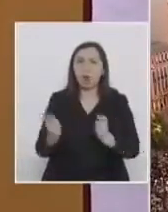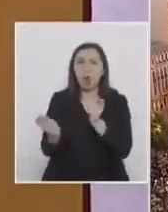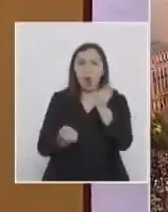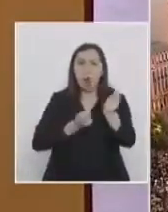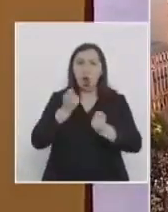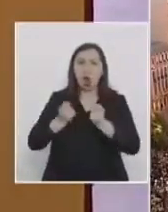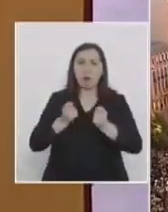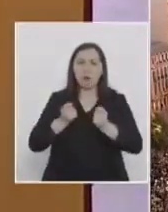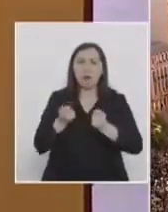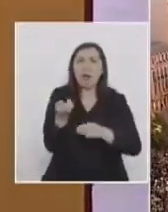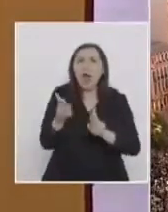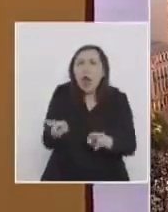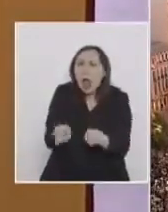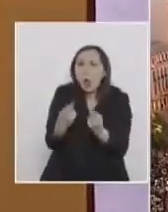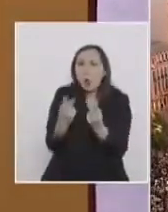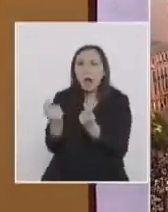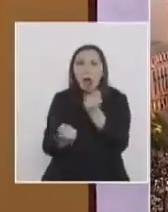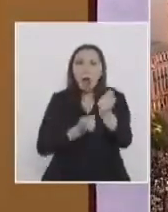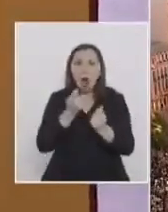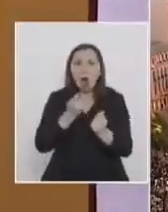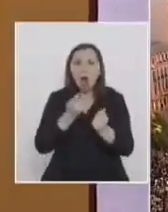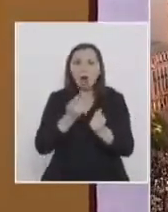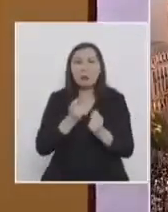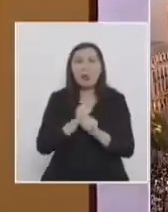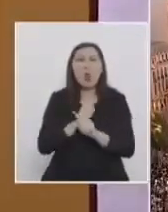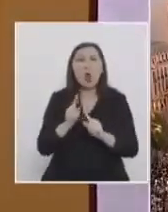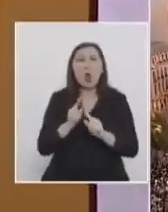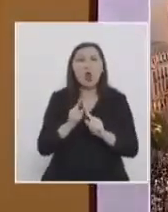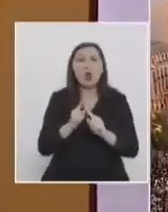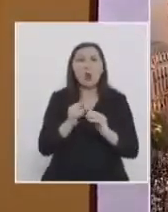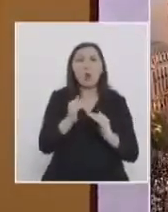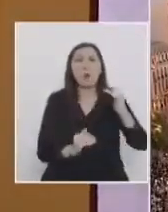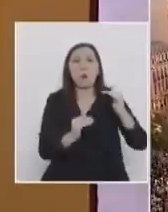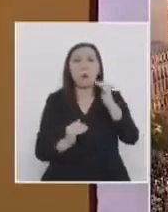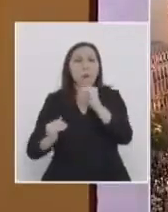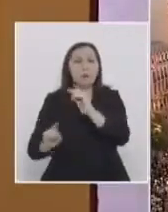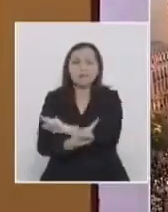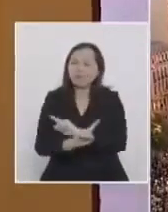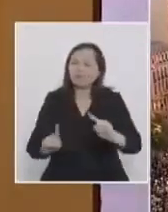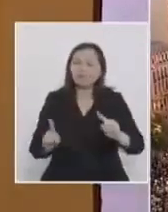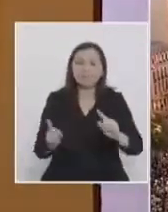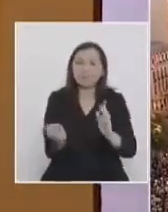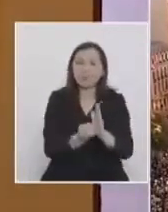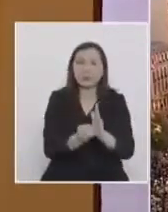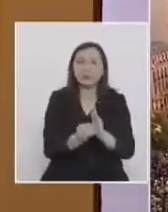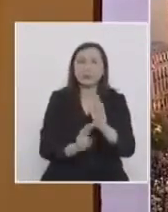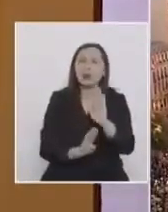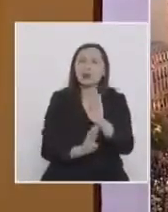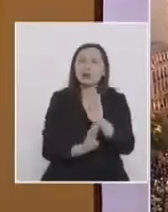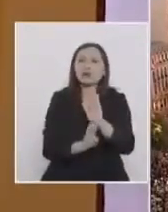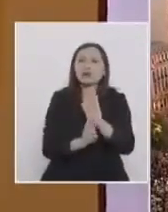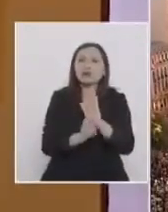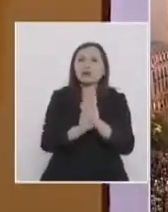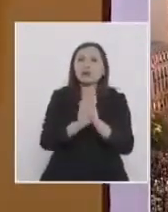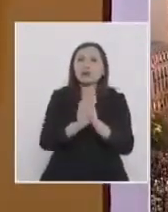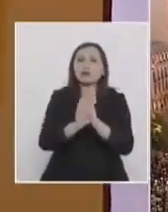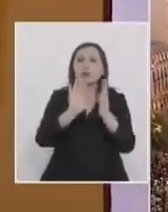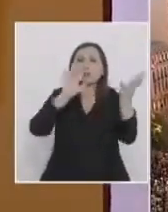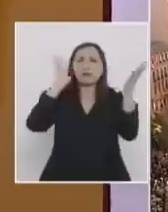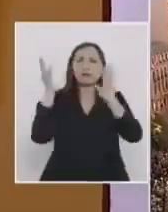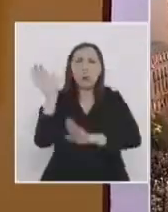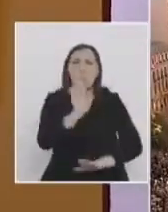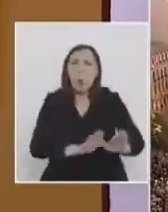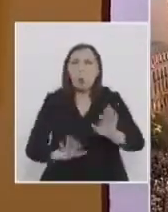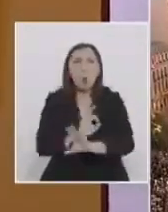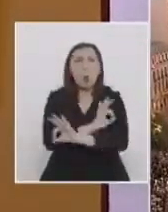economía, recuperar nuestra economía sin reproducir sus desigualdades estructurales. Un crecimiento que sea sustentable, nunca